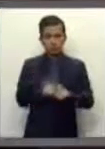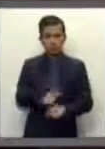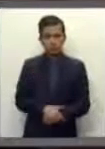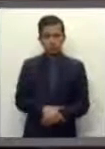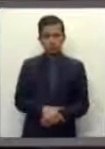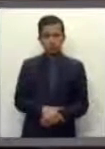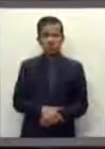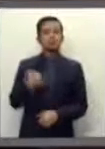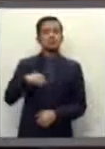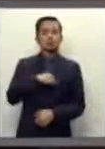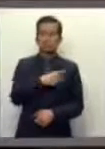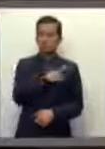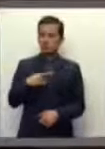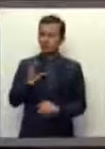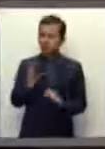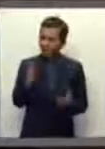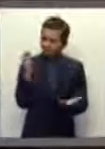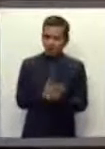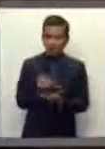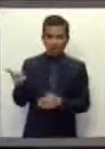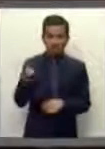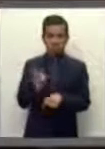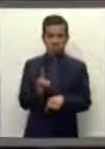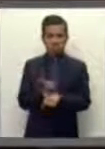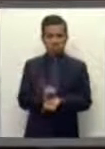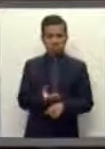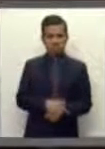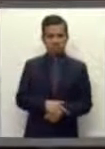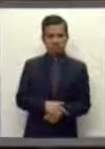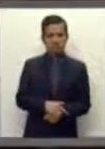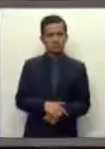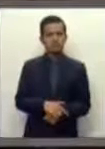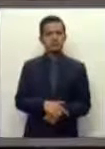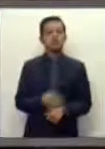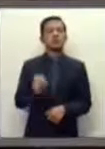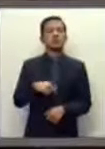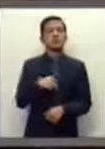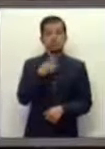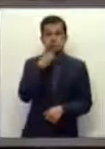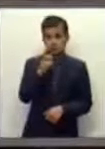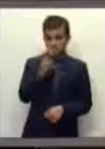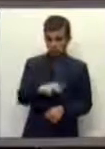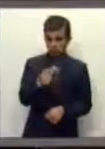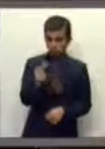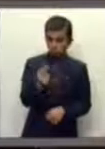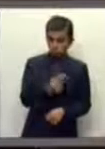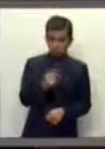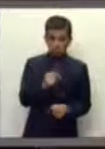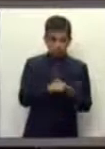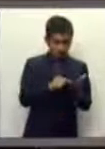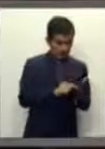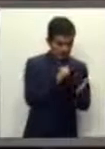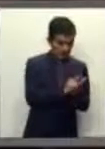Debemos detener la simulación. En contraposición, recalcamos la urgencia de aprobar la ley